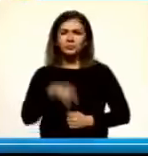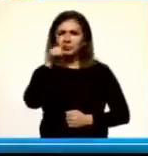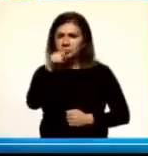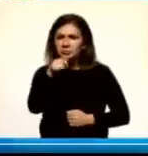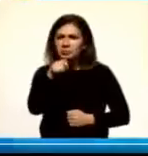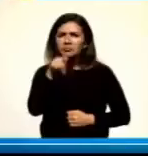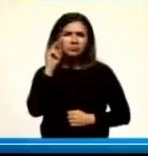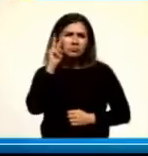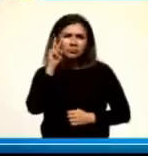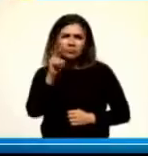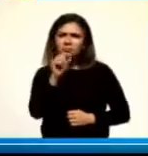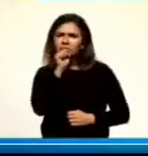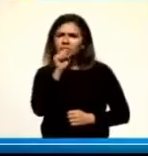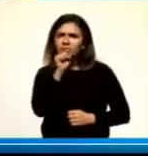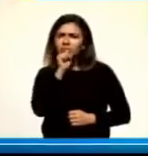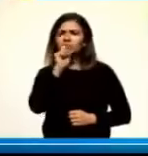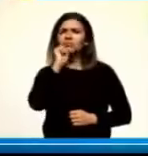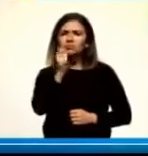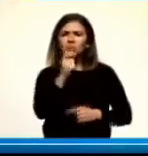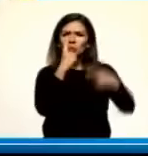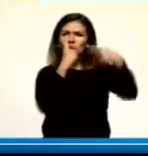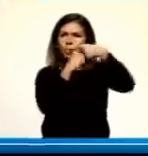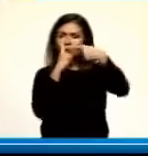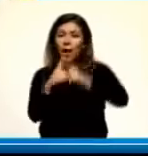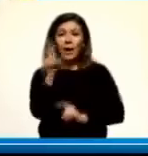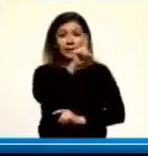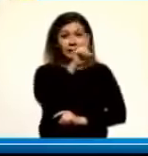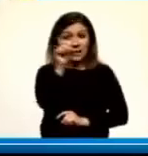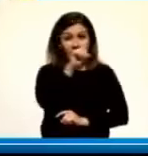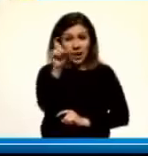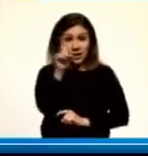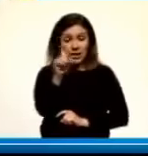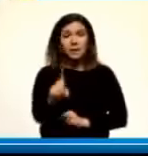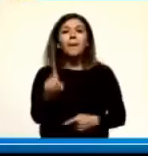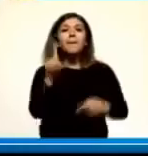descompone sumando 100